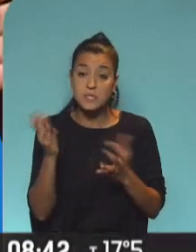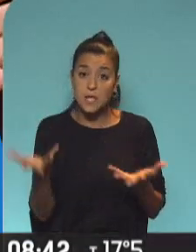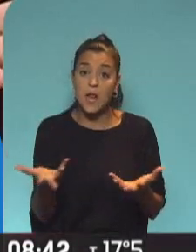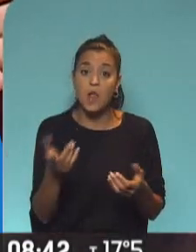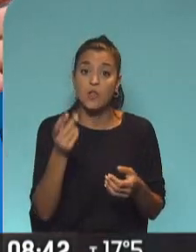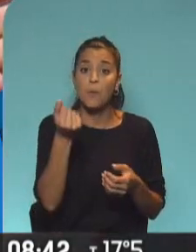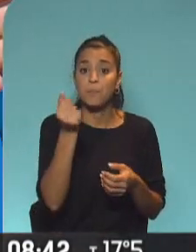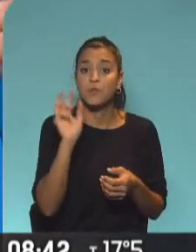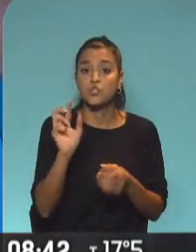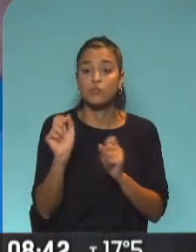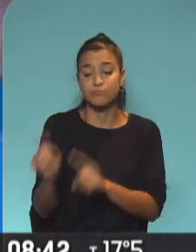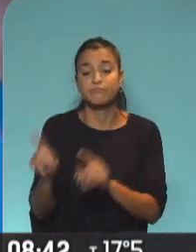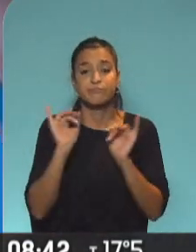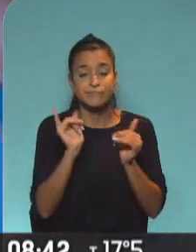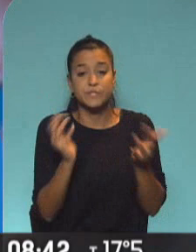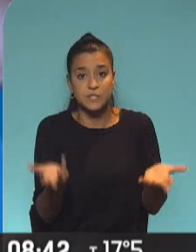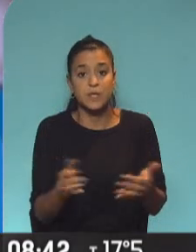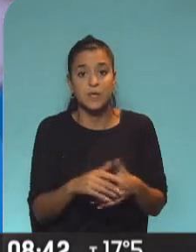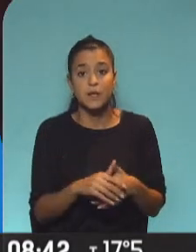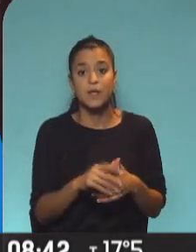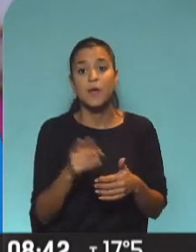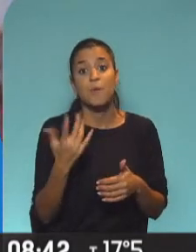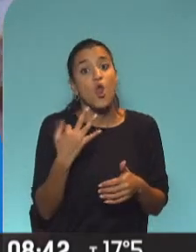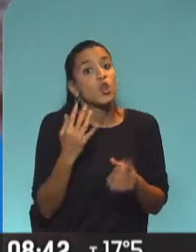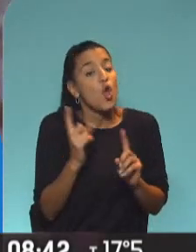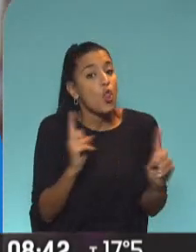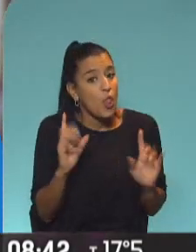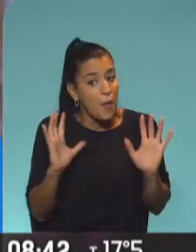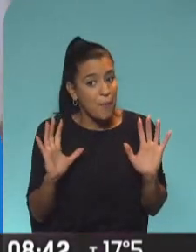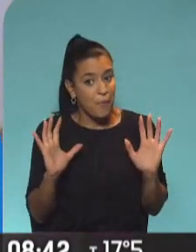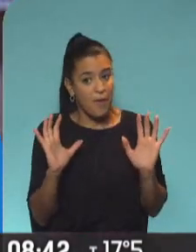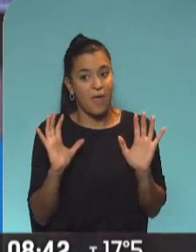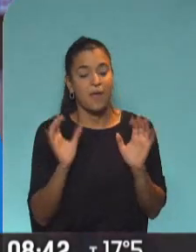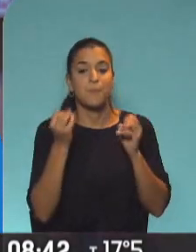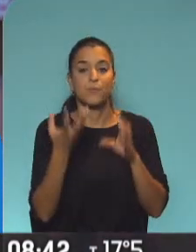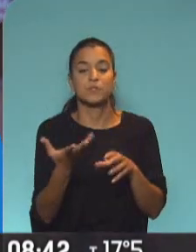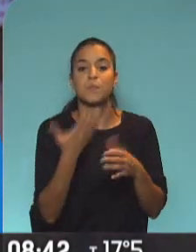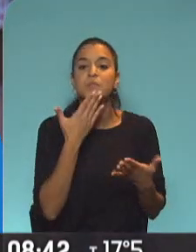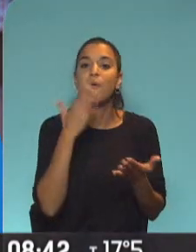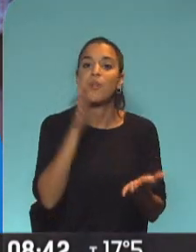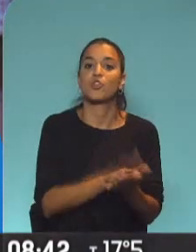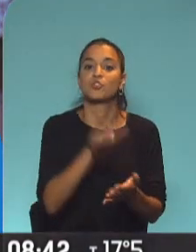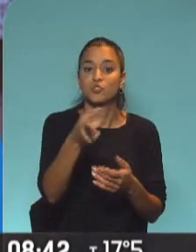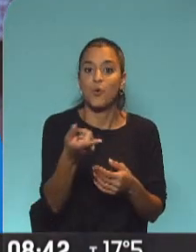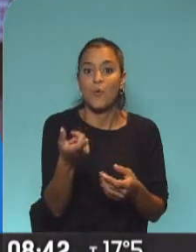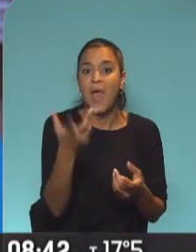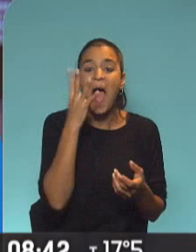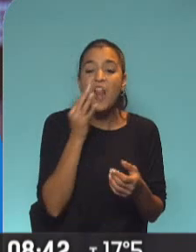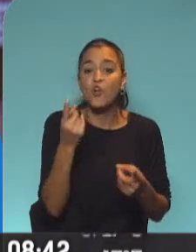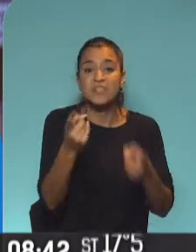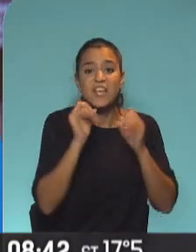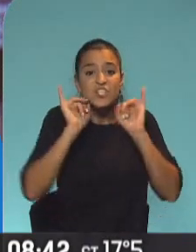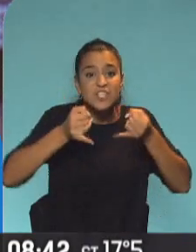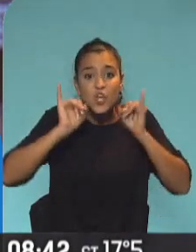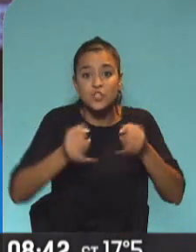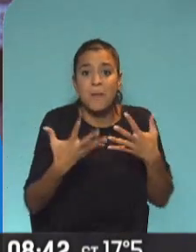precios dolarizados, exactamente, pero que no debería ser, porque estamos hablando de un insumo esencial para la vida y para la salud, y que en